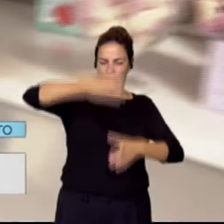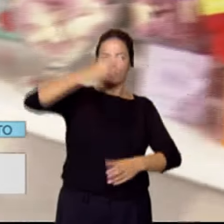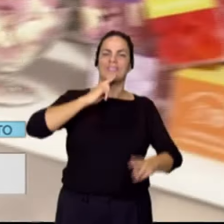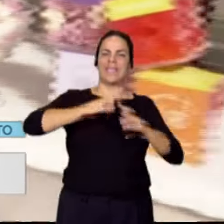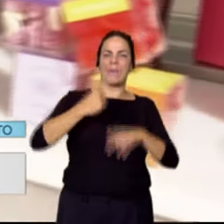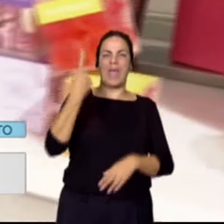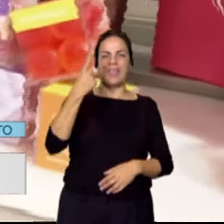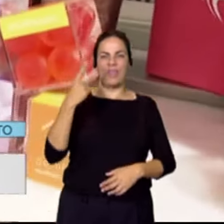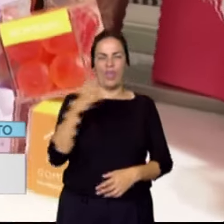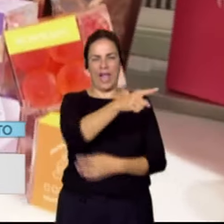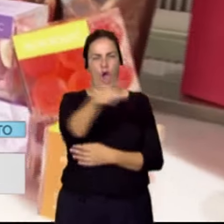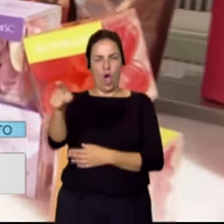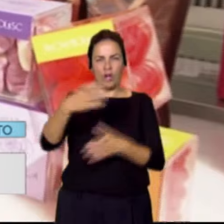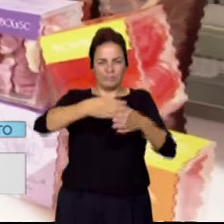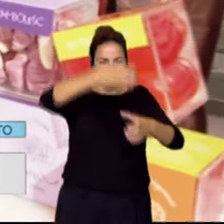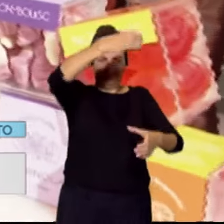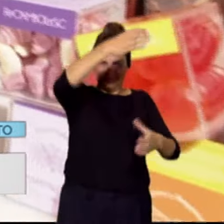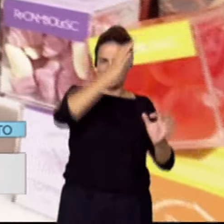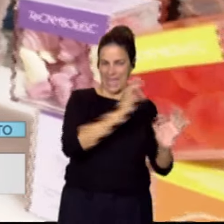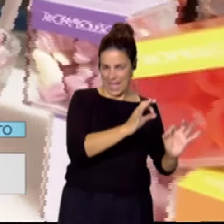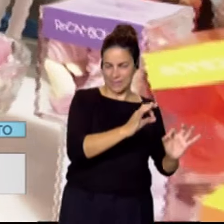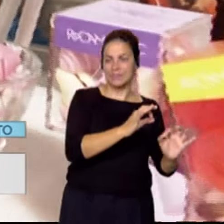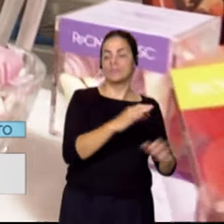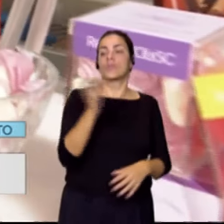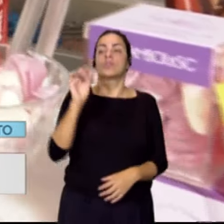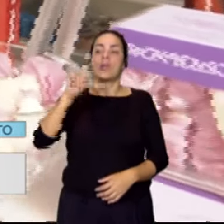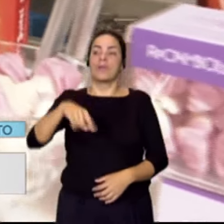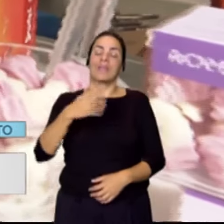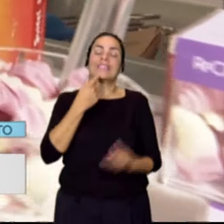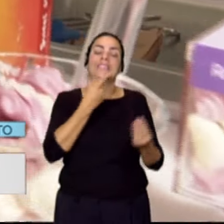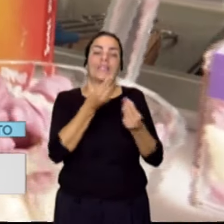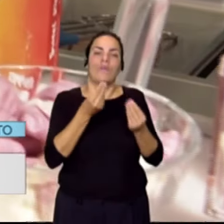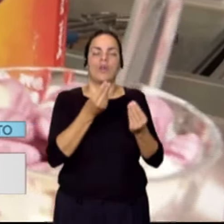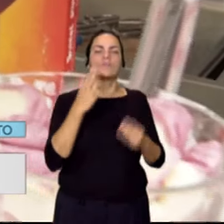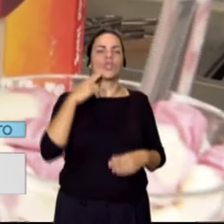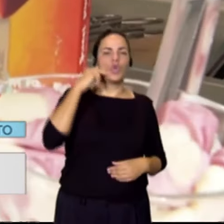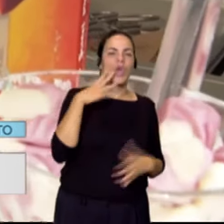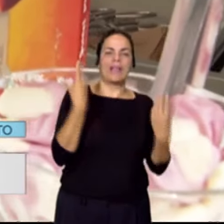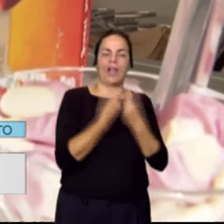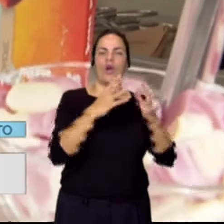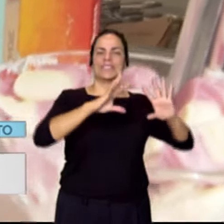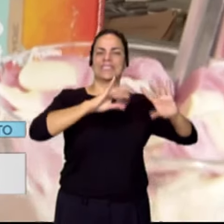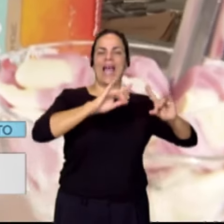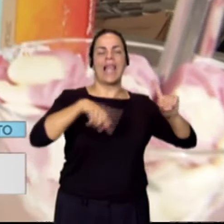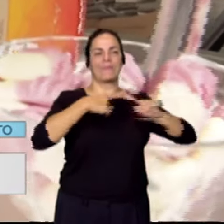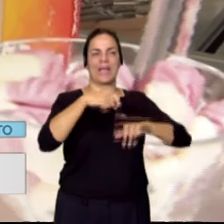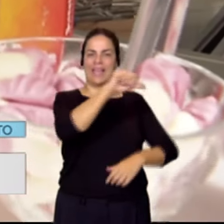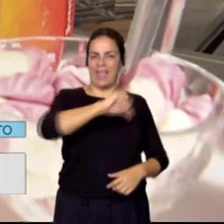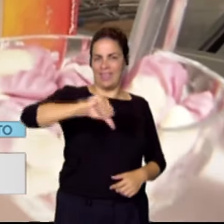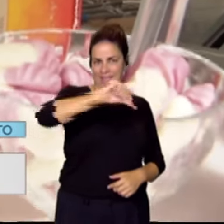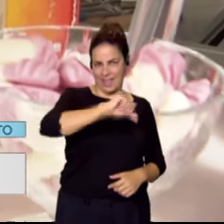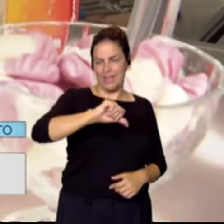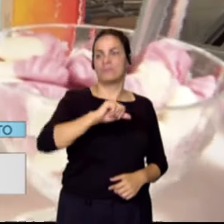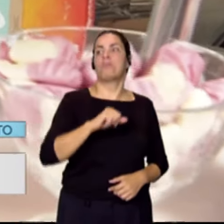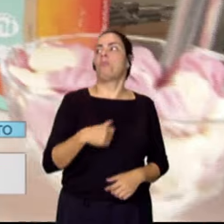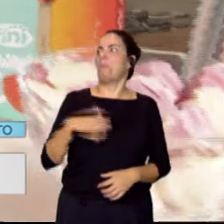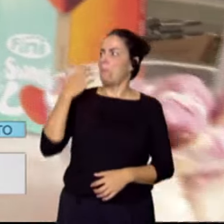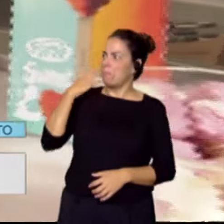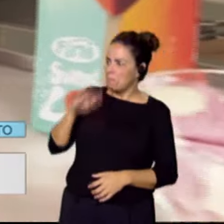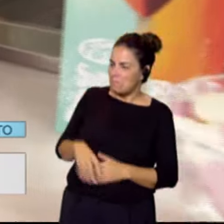este Polo es chocolate con con sal y aceite de oliva muy curioso además ese sabor También estamos viendo